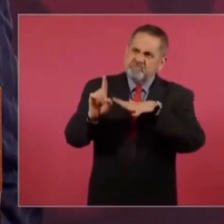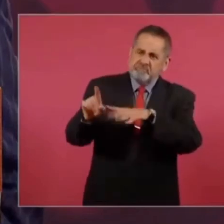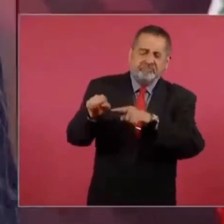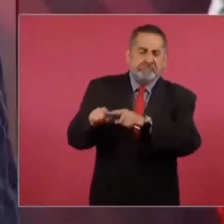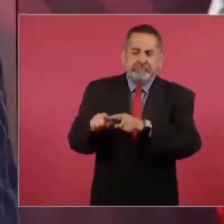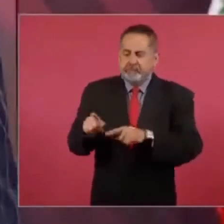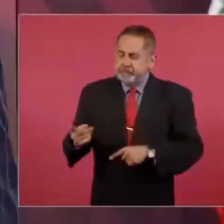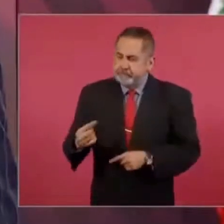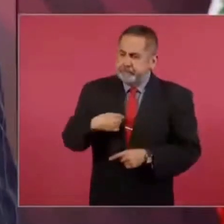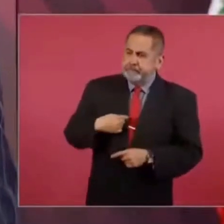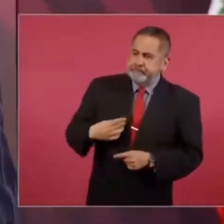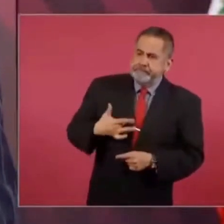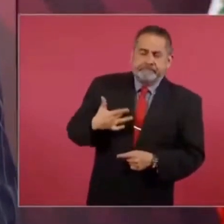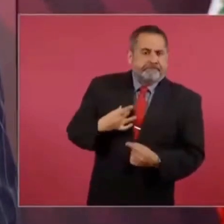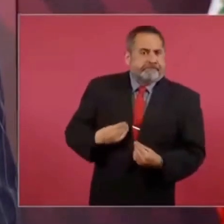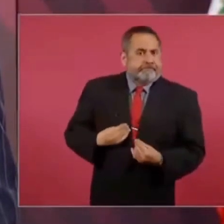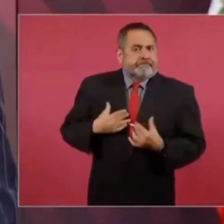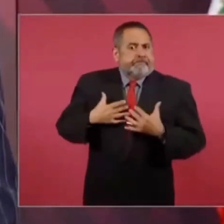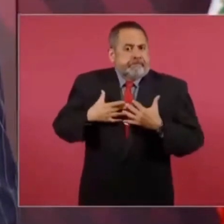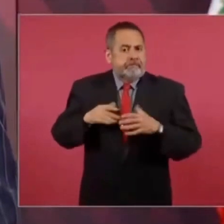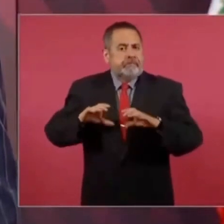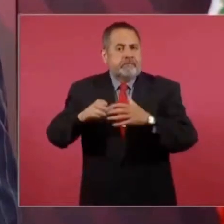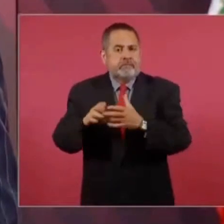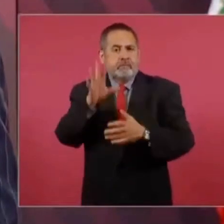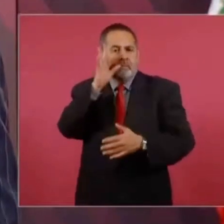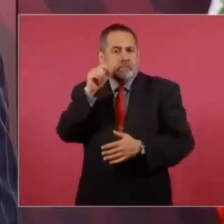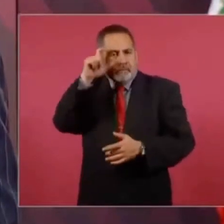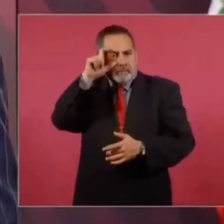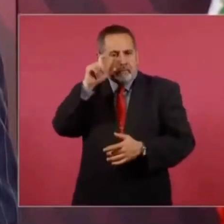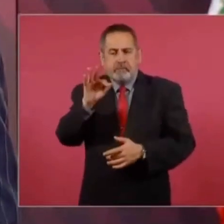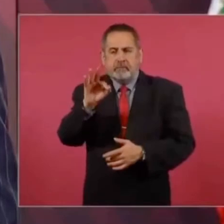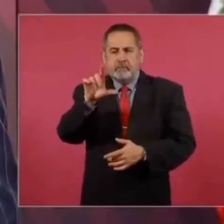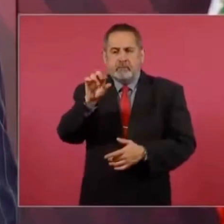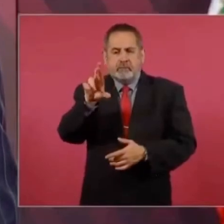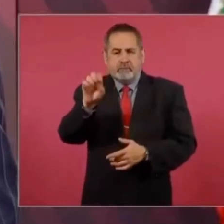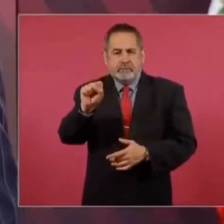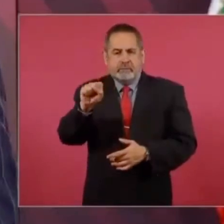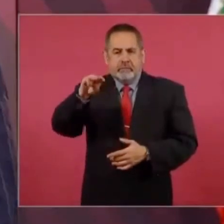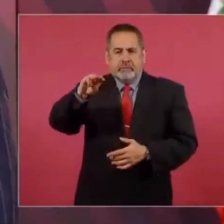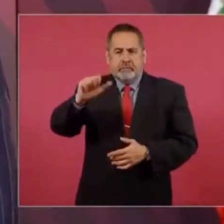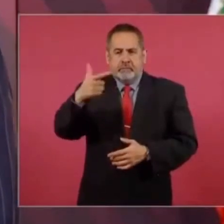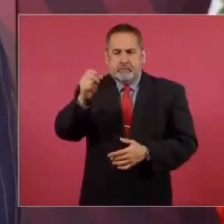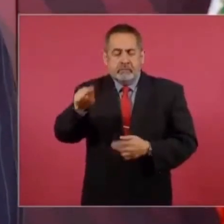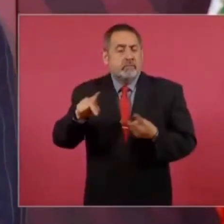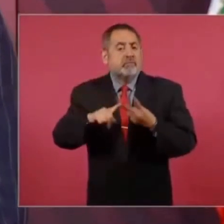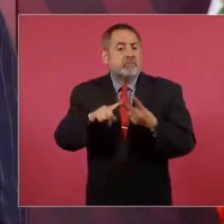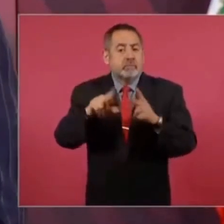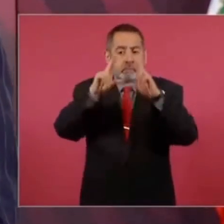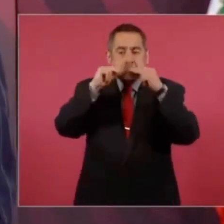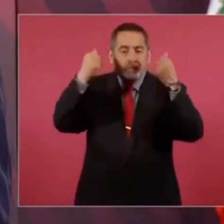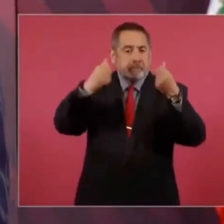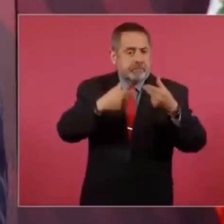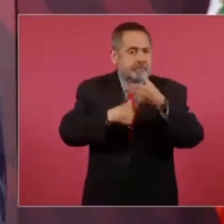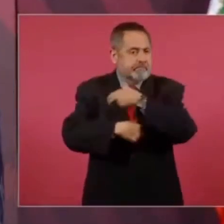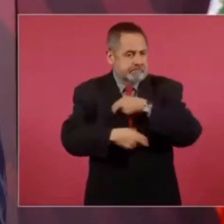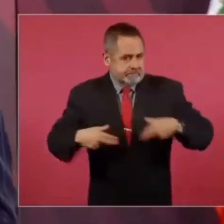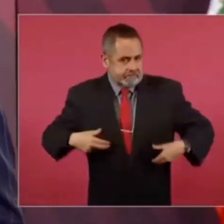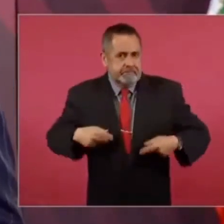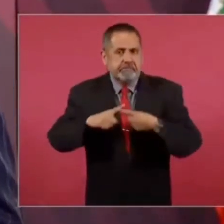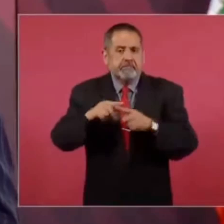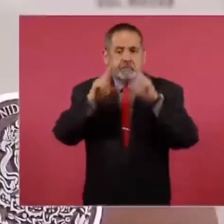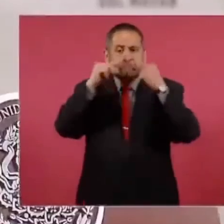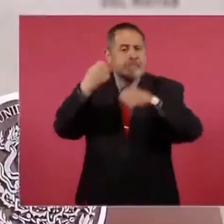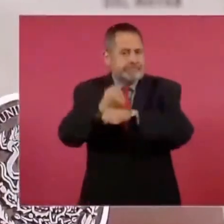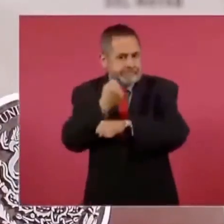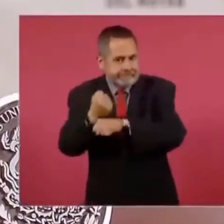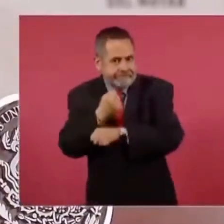inspirados en los ideales de los Flores Magón, con el valor de Villa y de Zapata, con